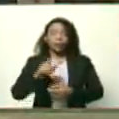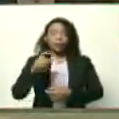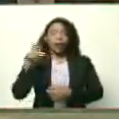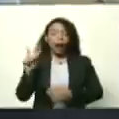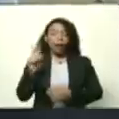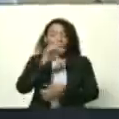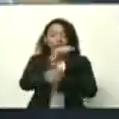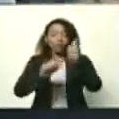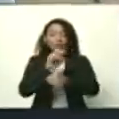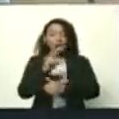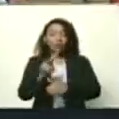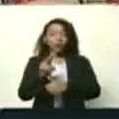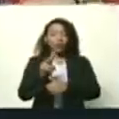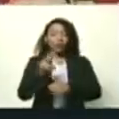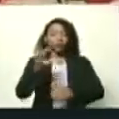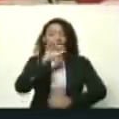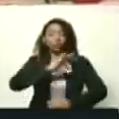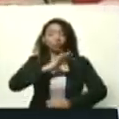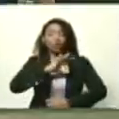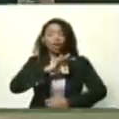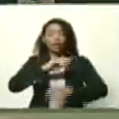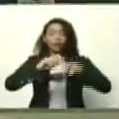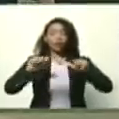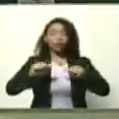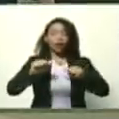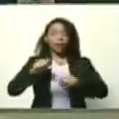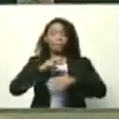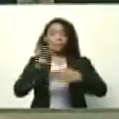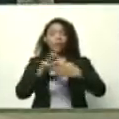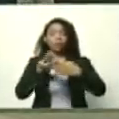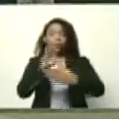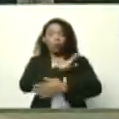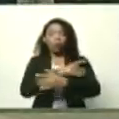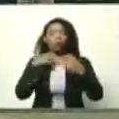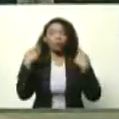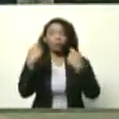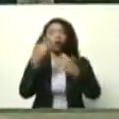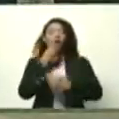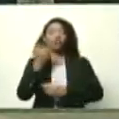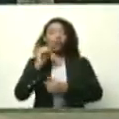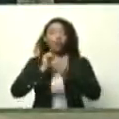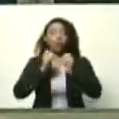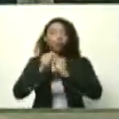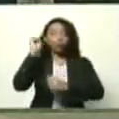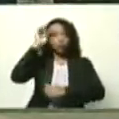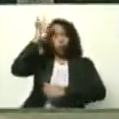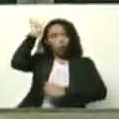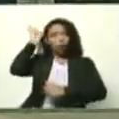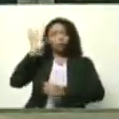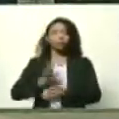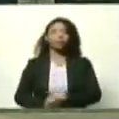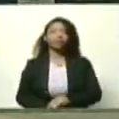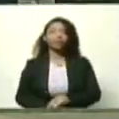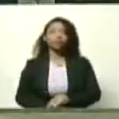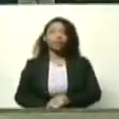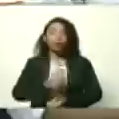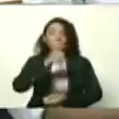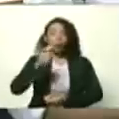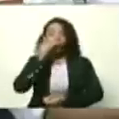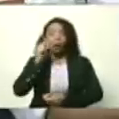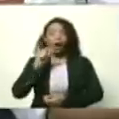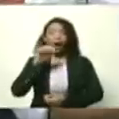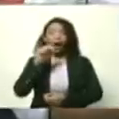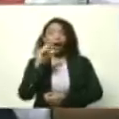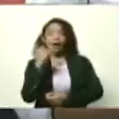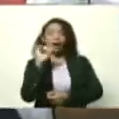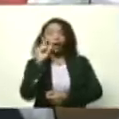vicepresidente sectorial para el Socialismo Social y Territorial y ministro del Poder Popular para la Juventud y el Deporte, el ciudadano Ali Padrón, ministro del